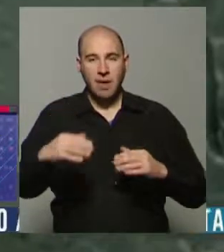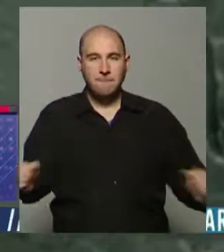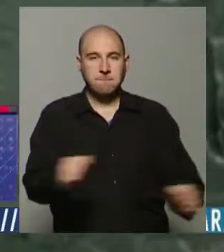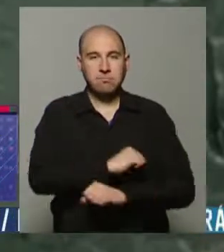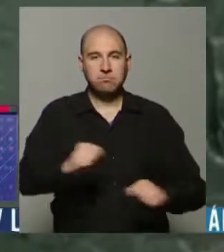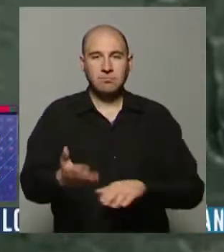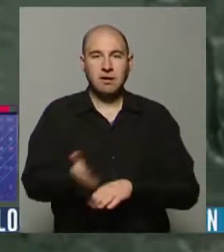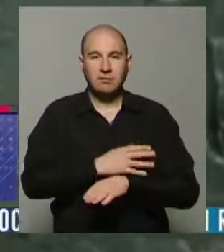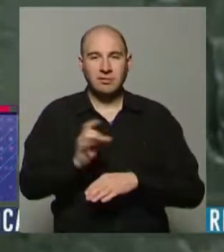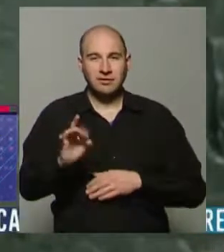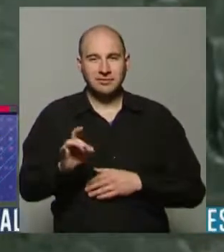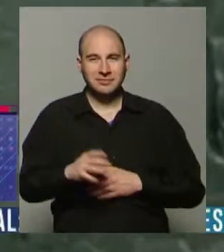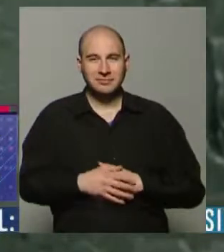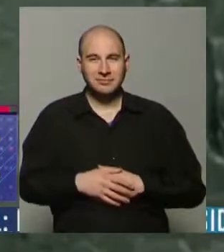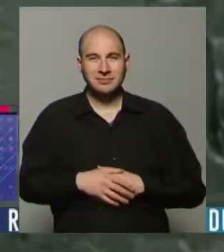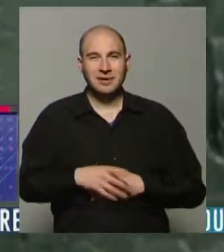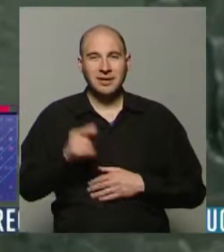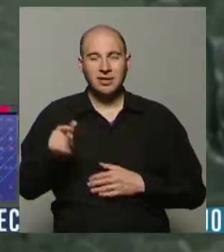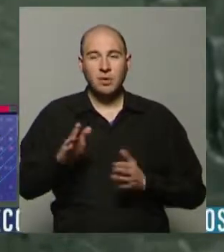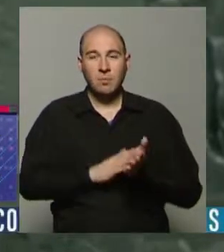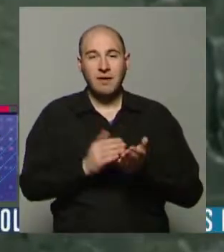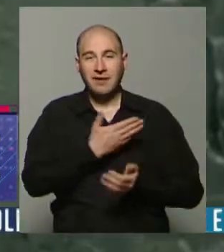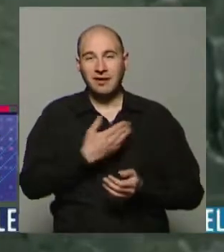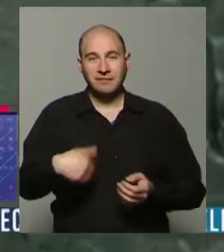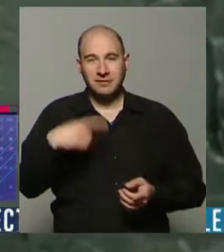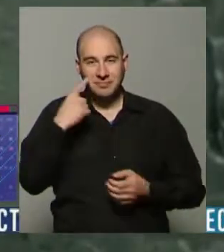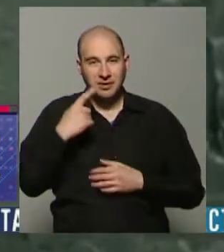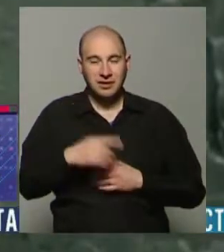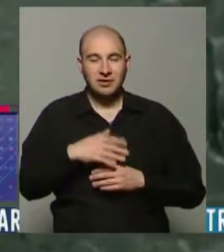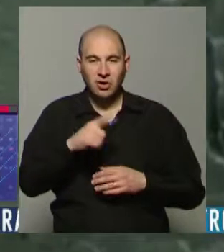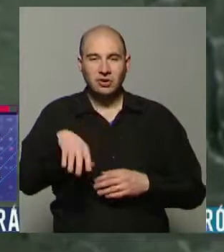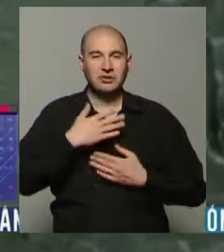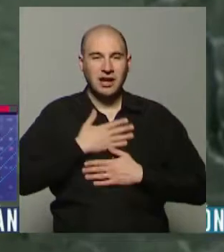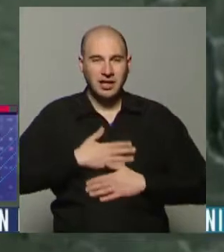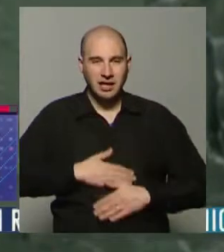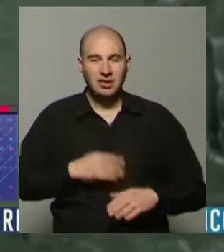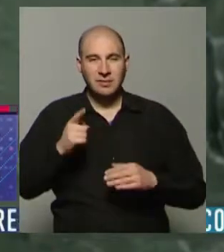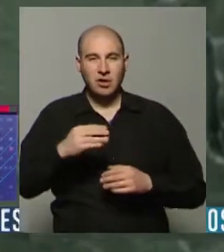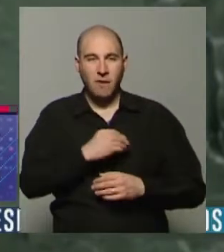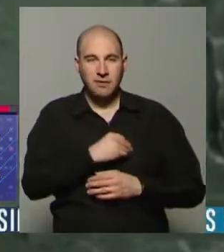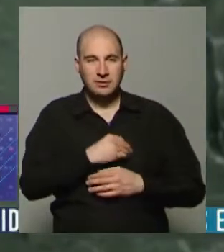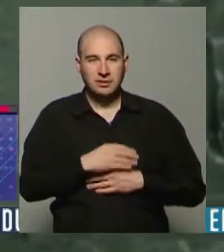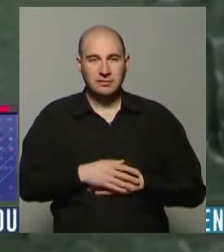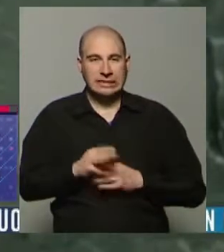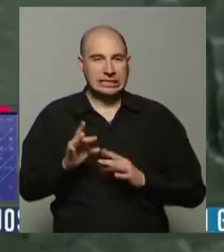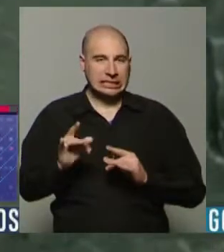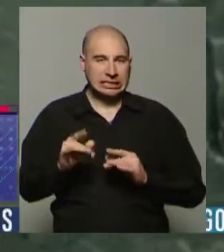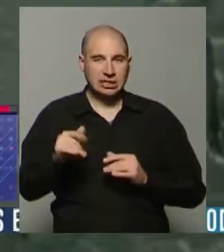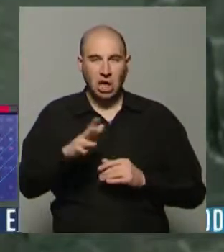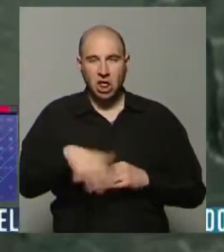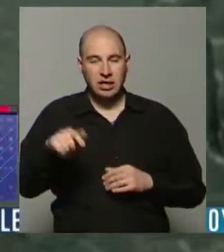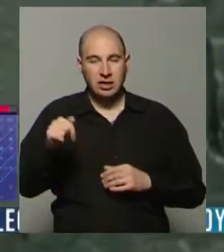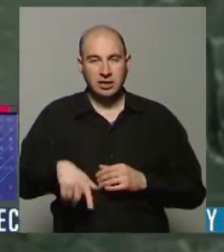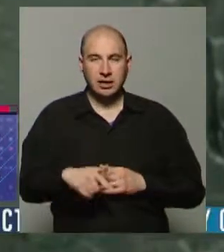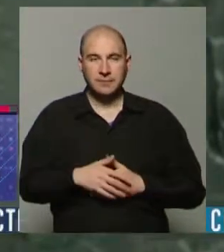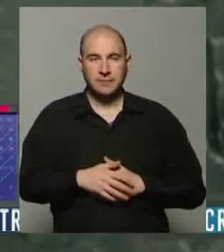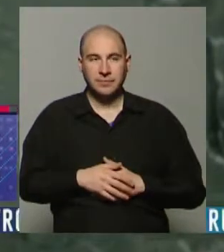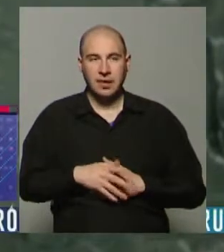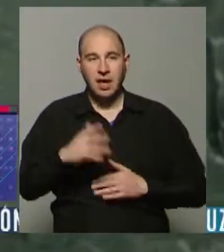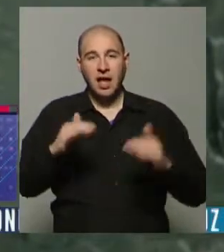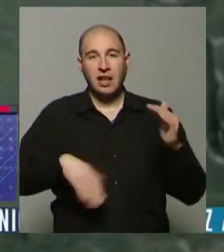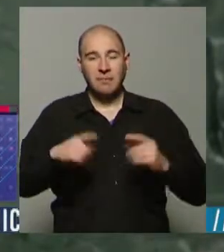económico en la visita de Macri pensando que se vienen las elecciones? Digo, ¿se puede pensar en ir más allá del Fondo